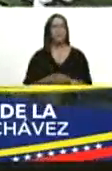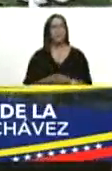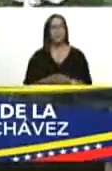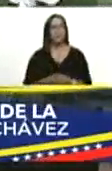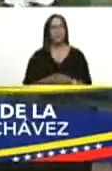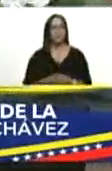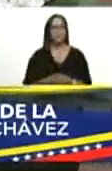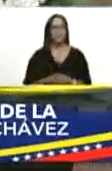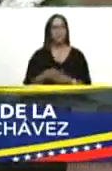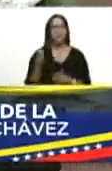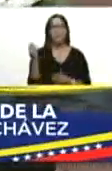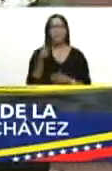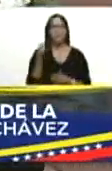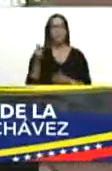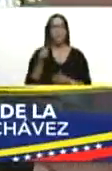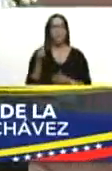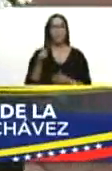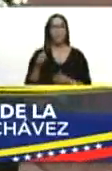como